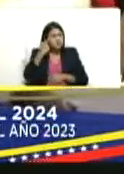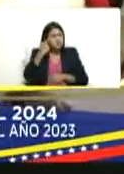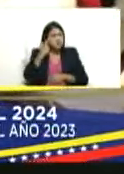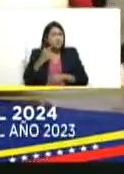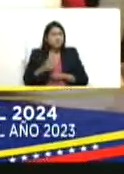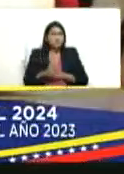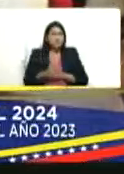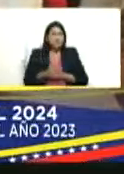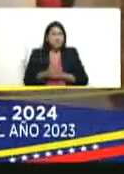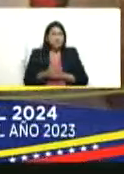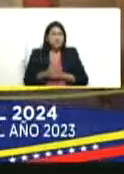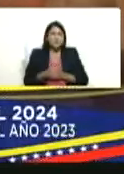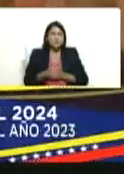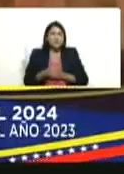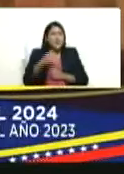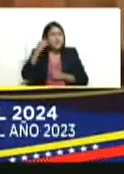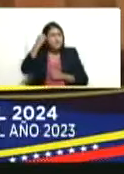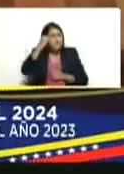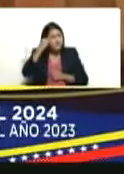Lo medité,